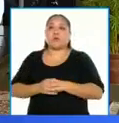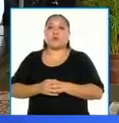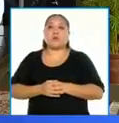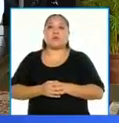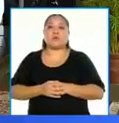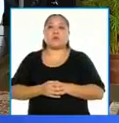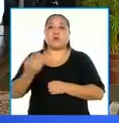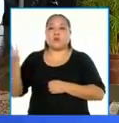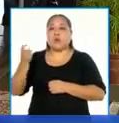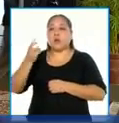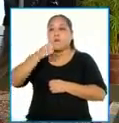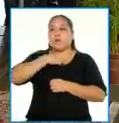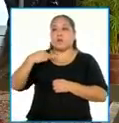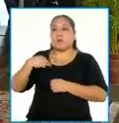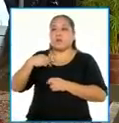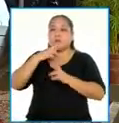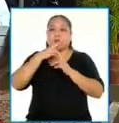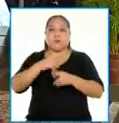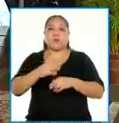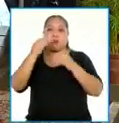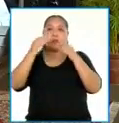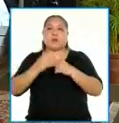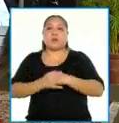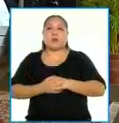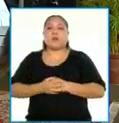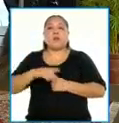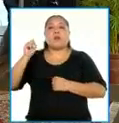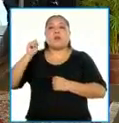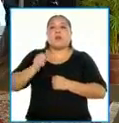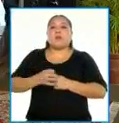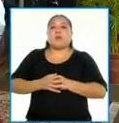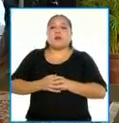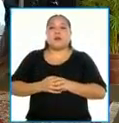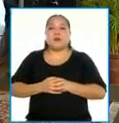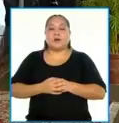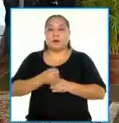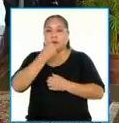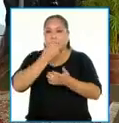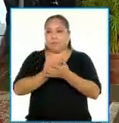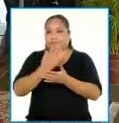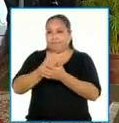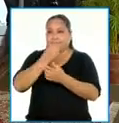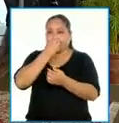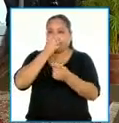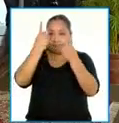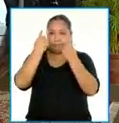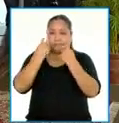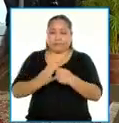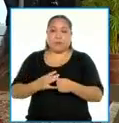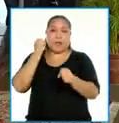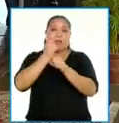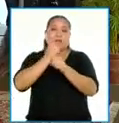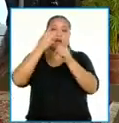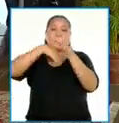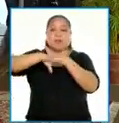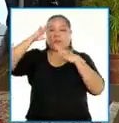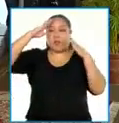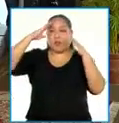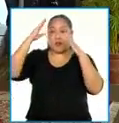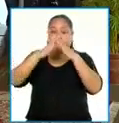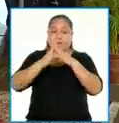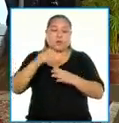gracias. El ministro tenía que responder una pregunta. Gracias. Sí, claro. Buena pregunta. El trabajo en las comisarías es visible, el